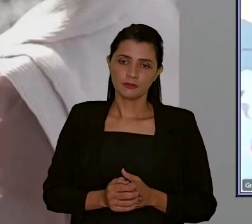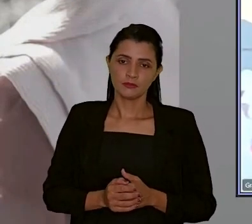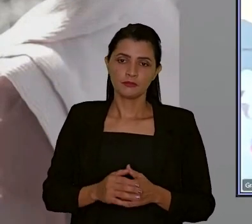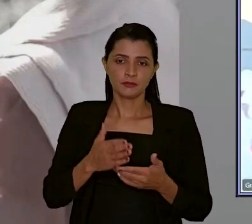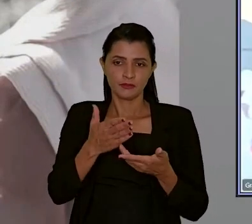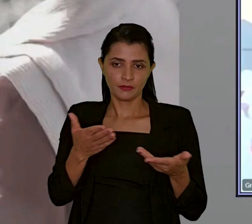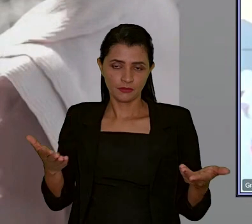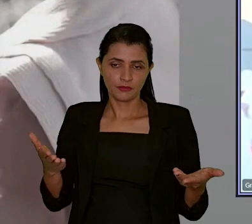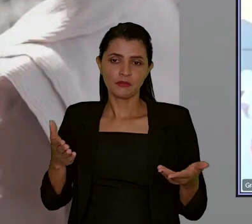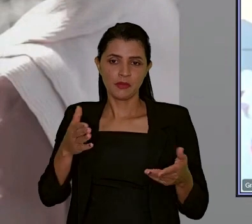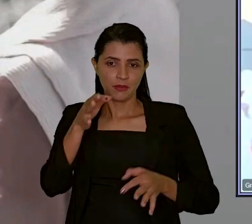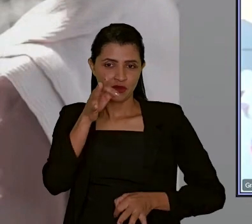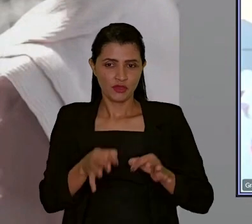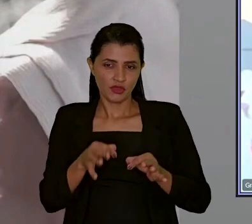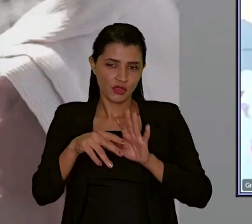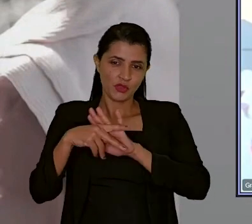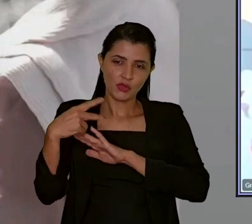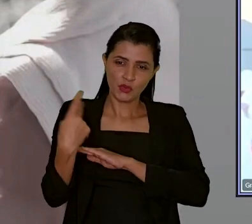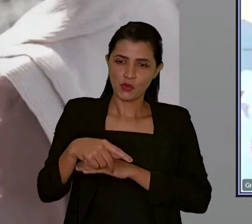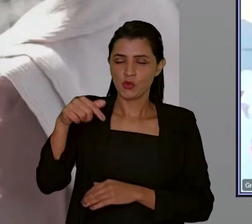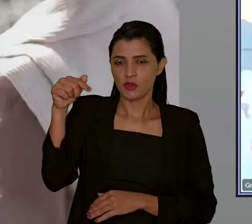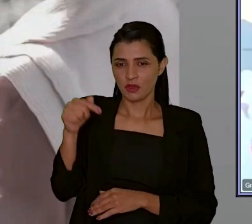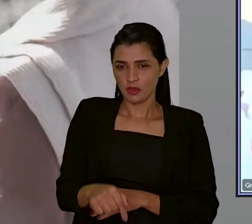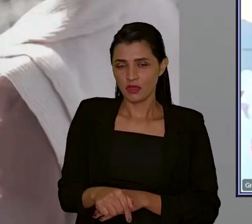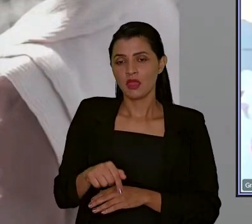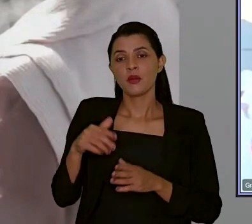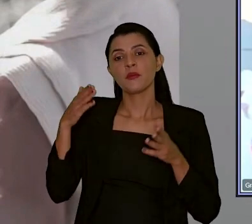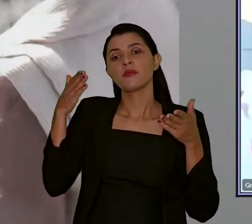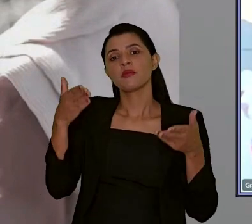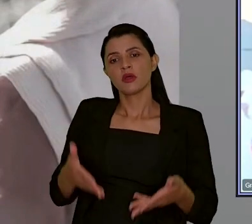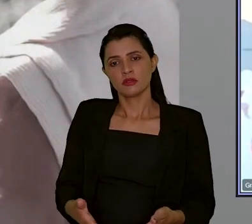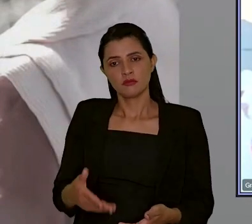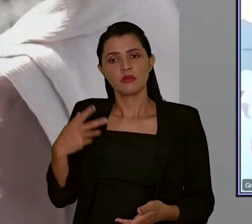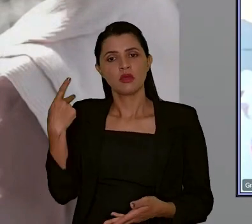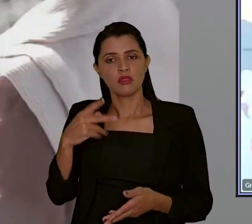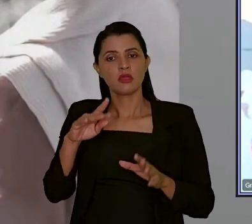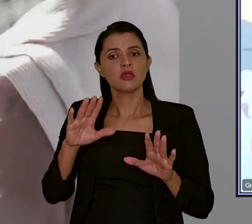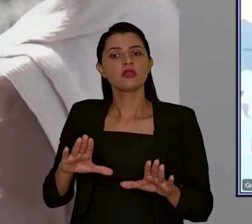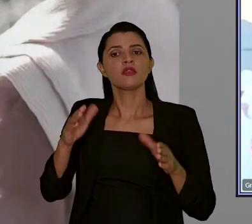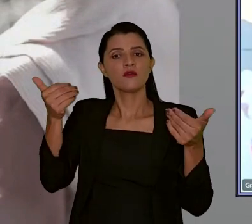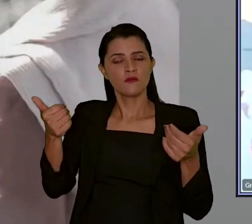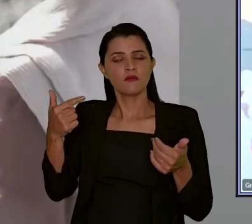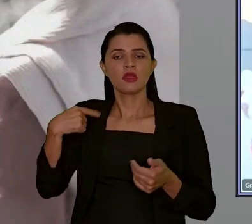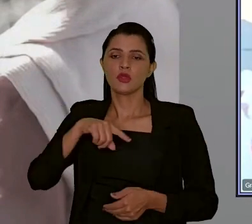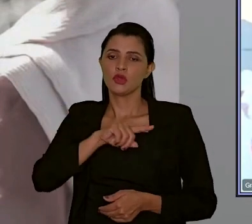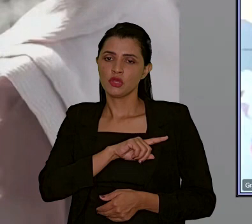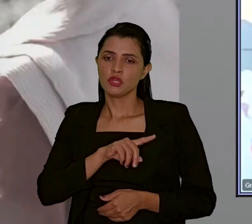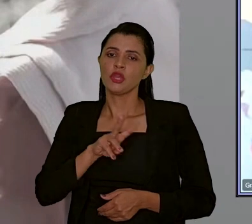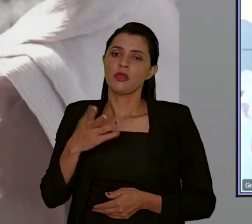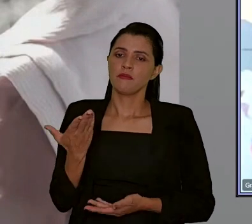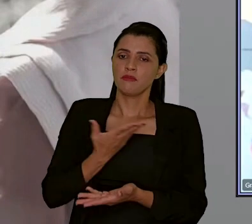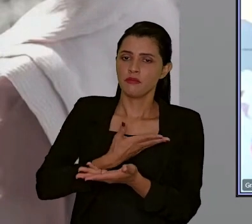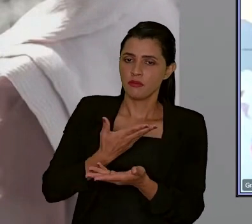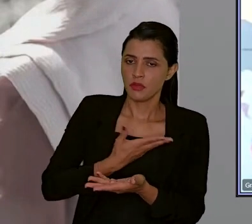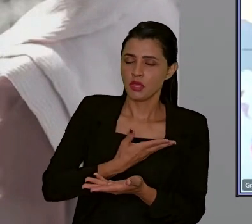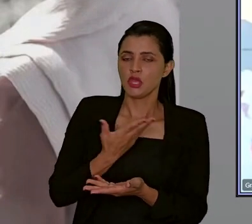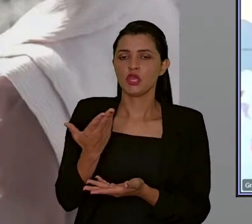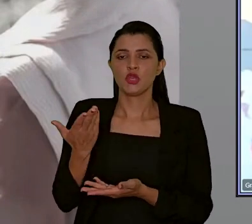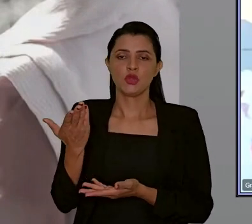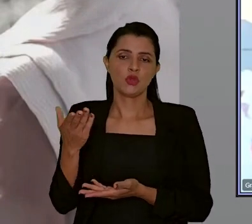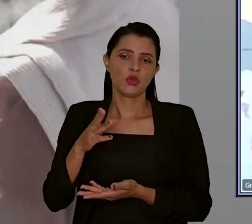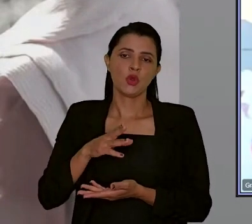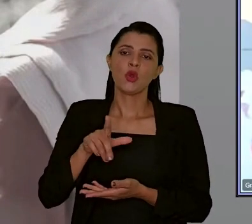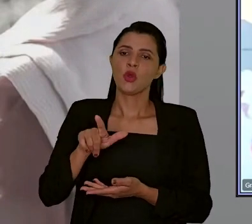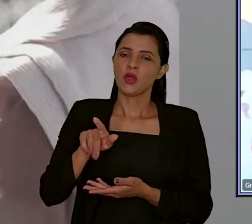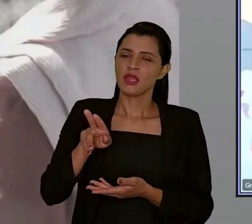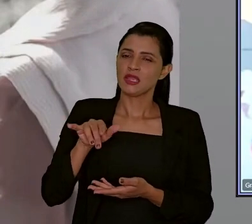Escuela de la Magistratura el haberme invitado a participar en este evento, a nuestro amigo y colega